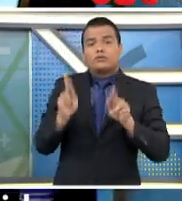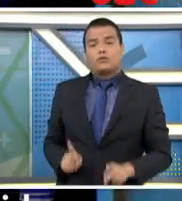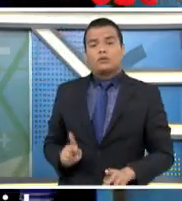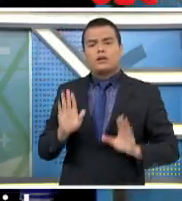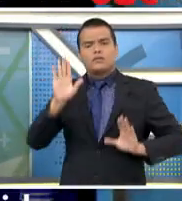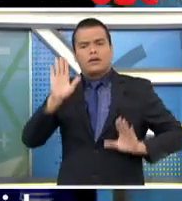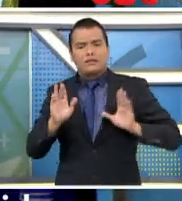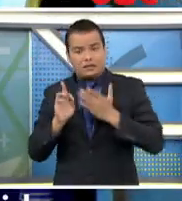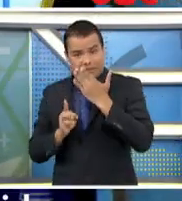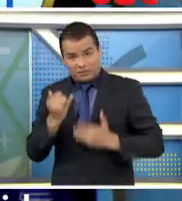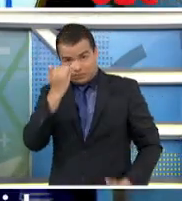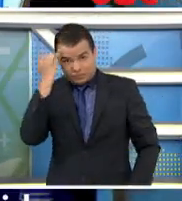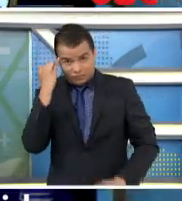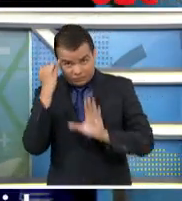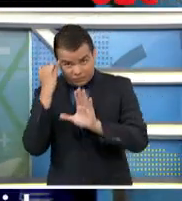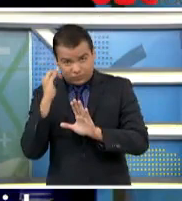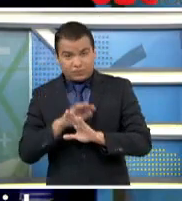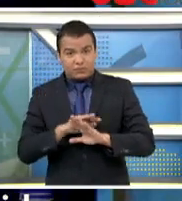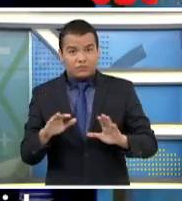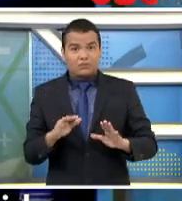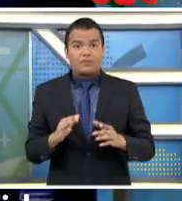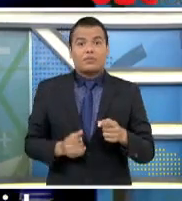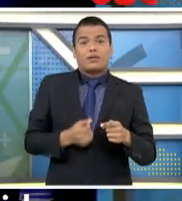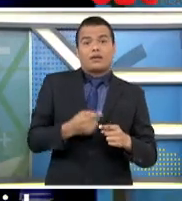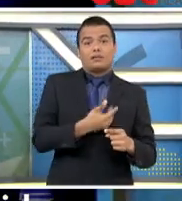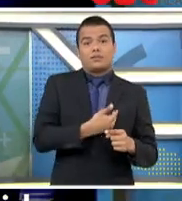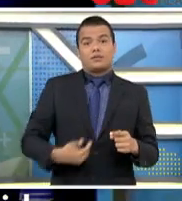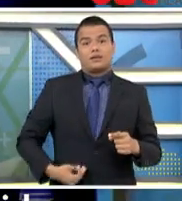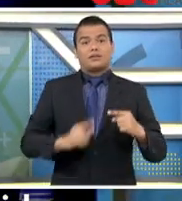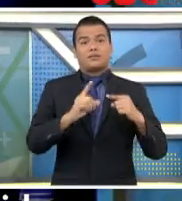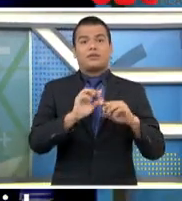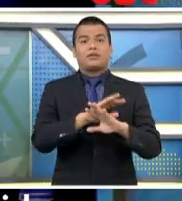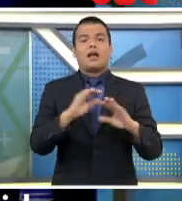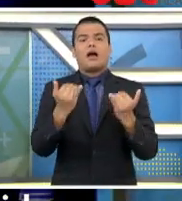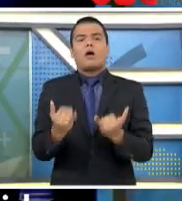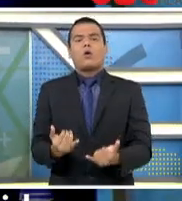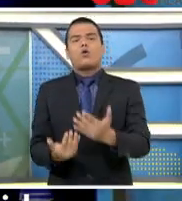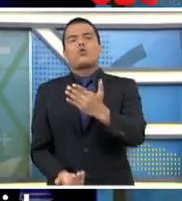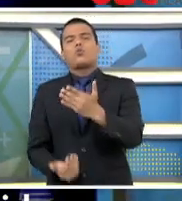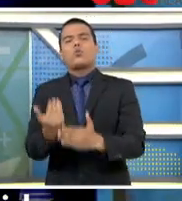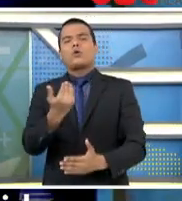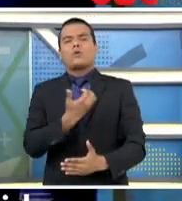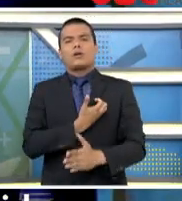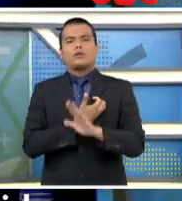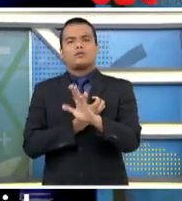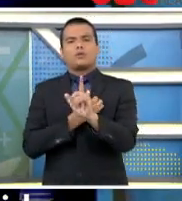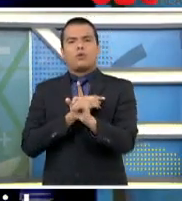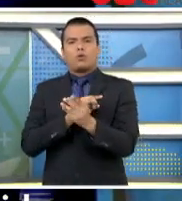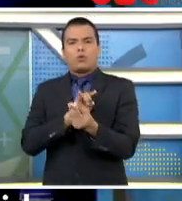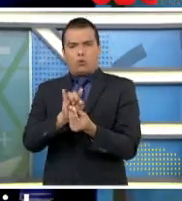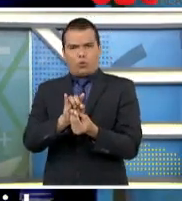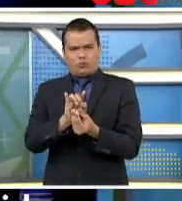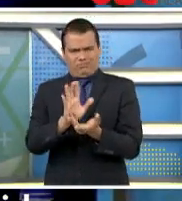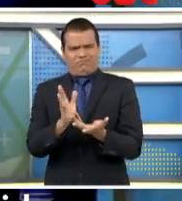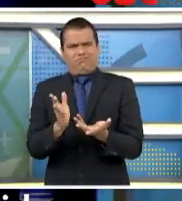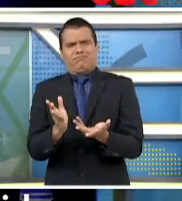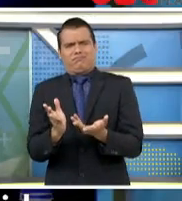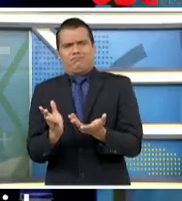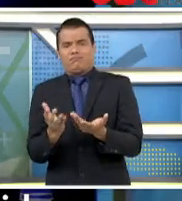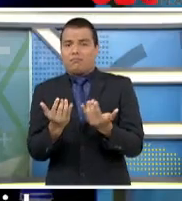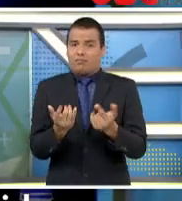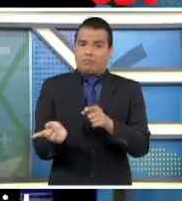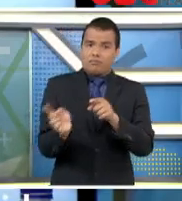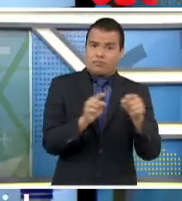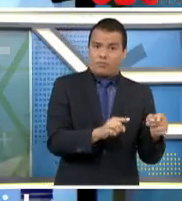en el caso de Jorge Iván, es expresidente del Partido Verde, hoy es el candidato del partido de la U. Ahí me preocupa cómo otro